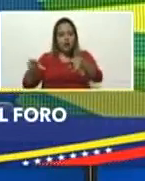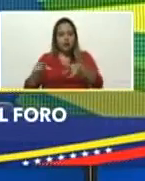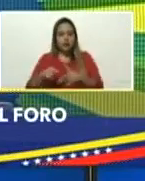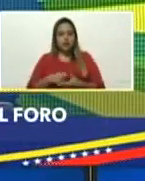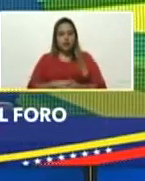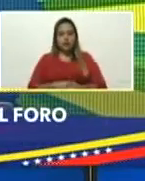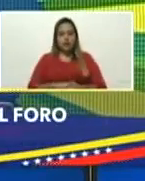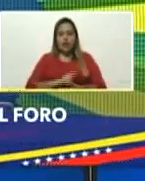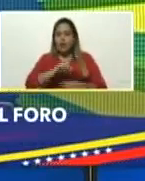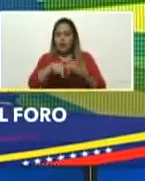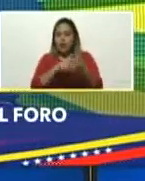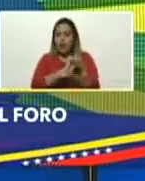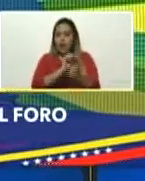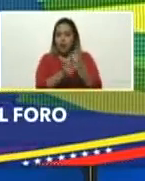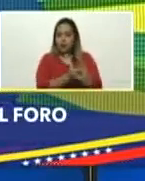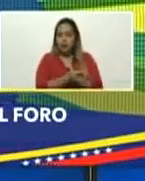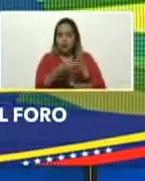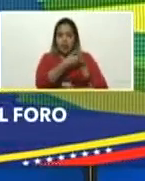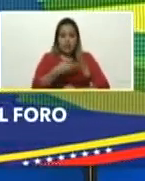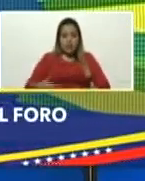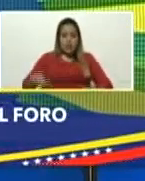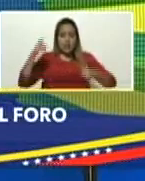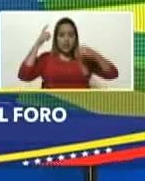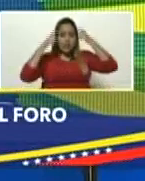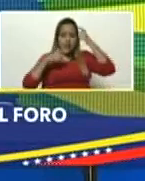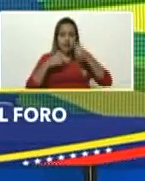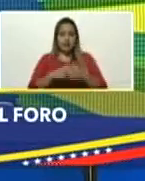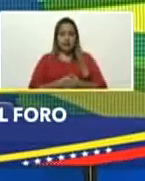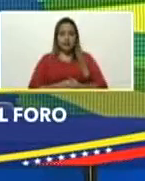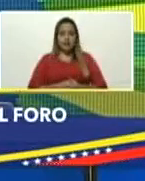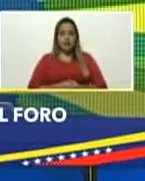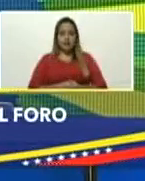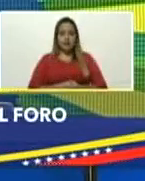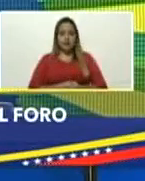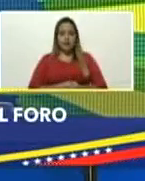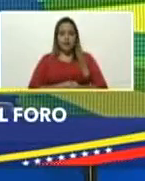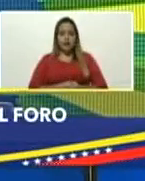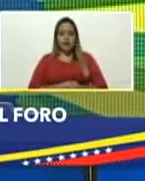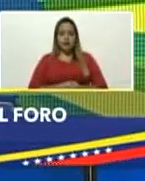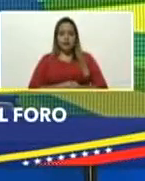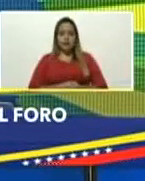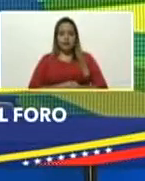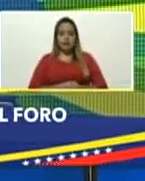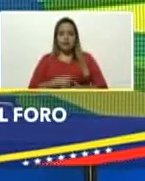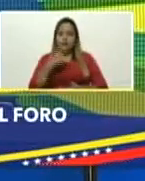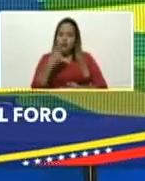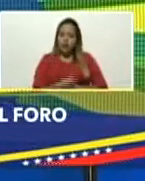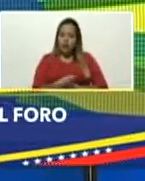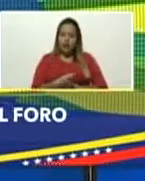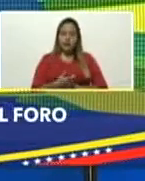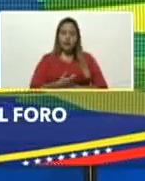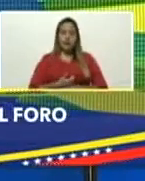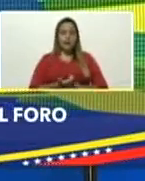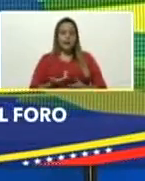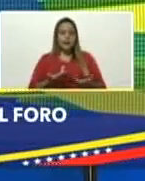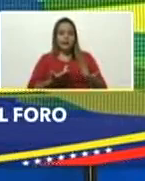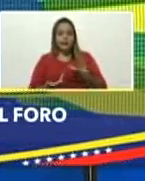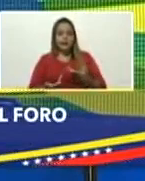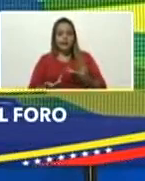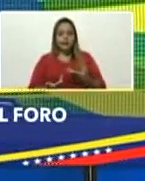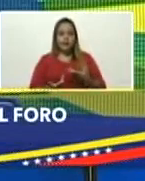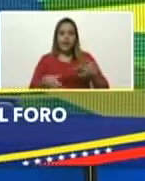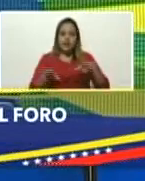Después del cambio de paisaje de nuestro comandante Hugo Chávez, bueno, nos tocó enfrentar,